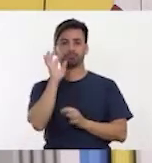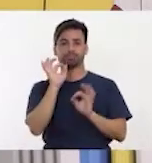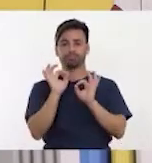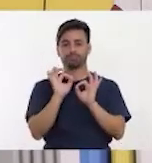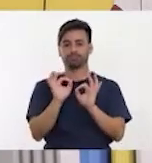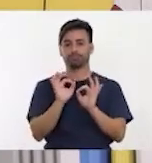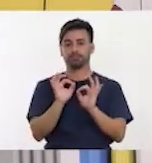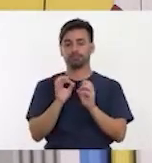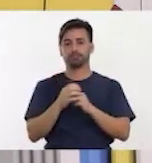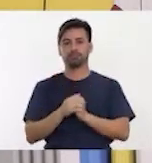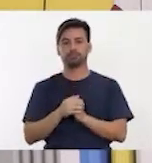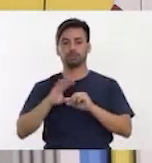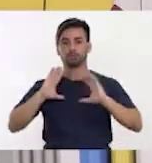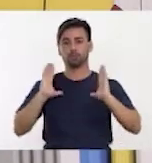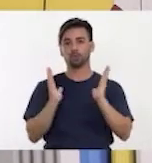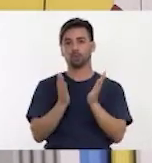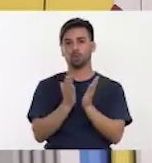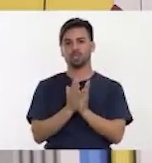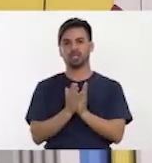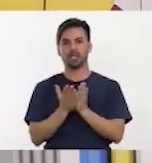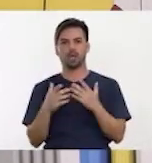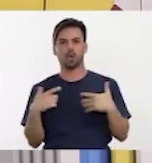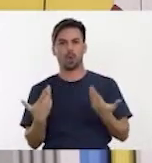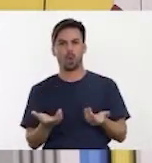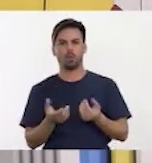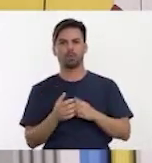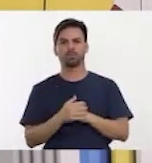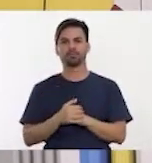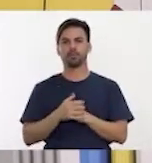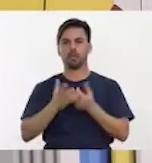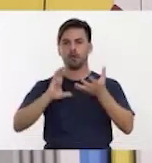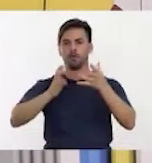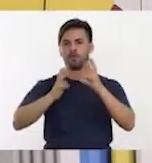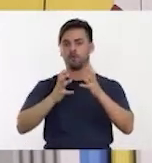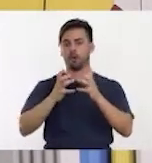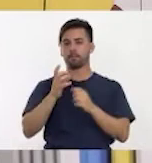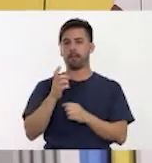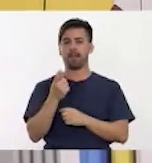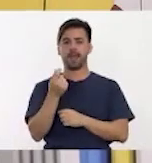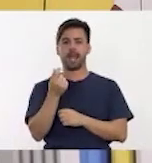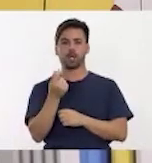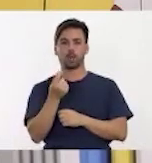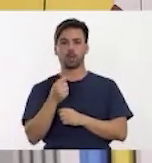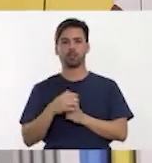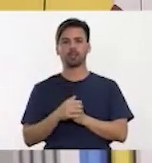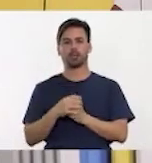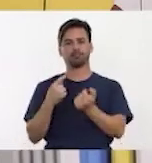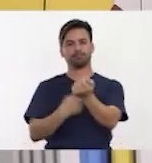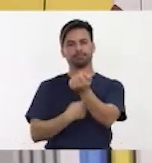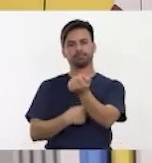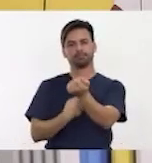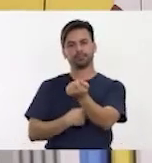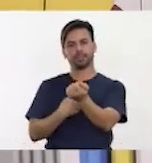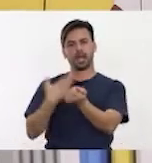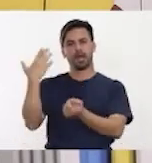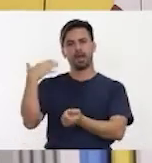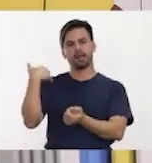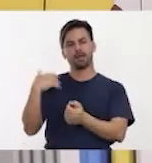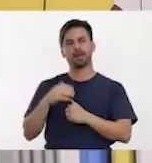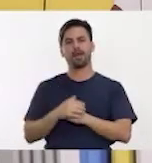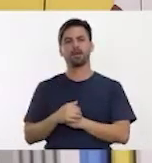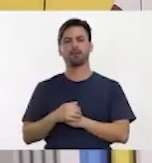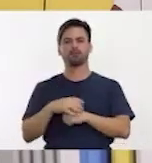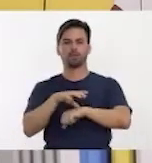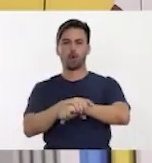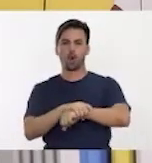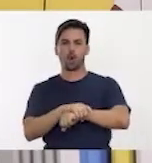externo y por lo tanto va a mantener casi en su totalidad la estructura económica que